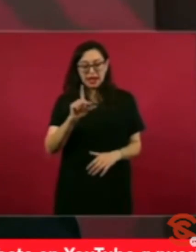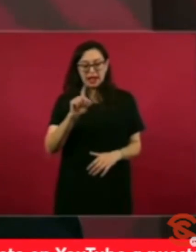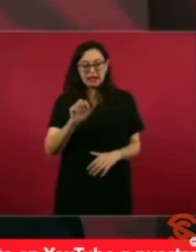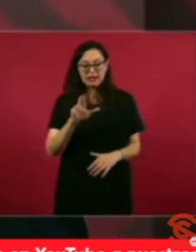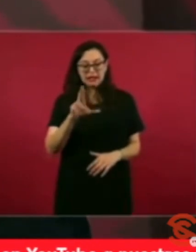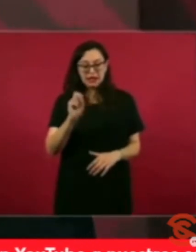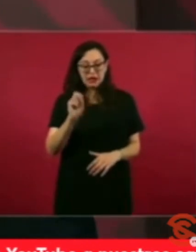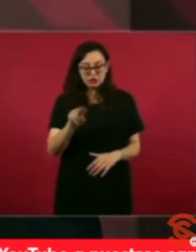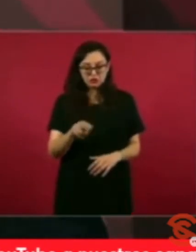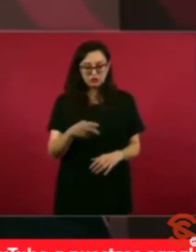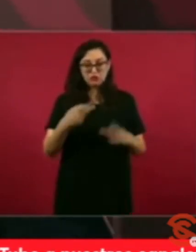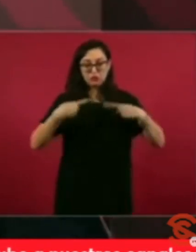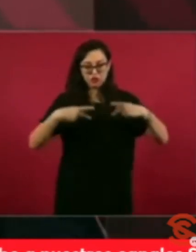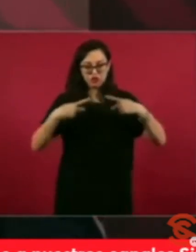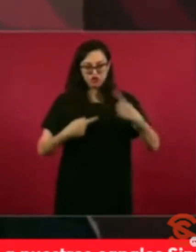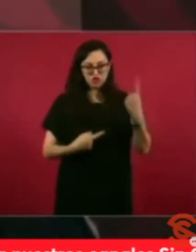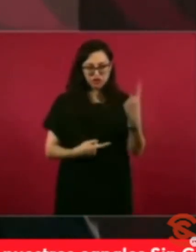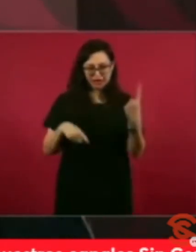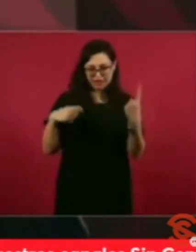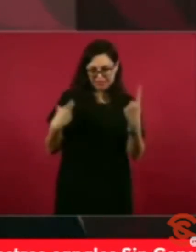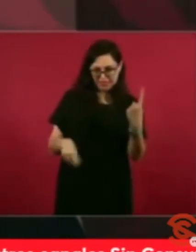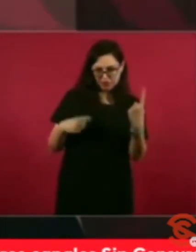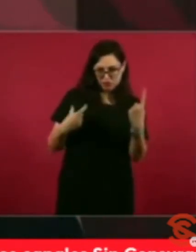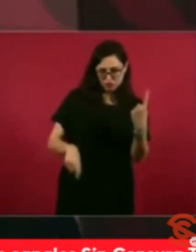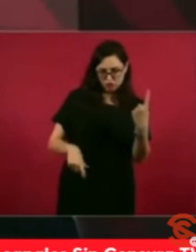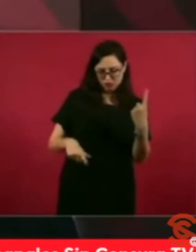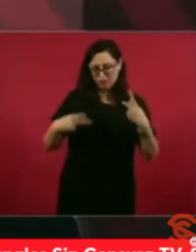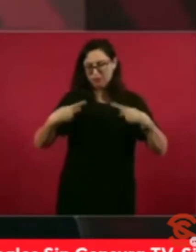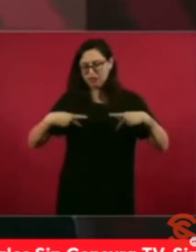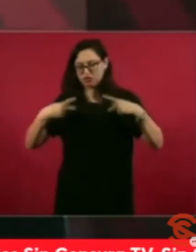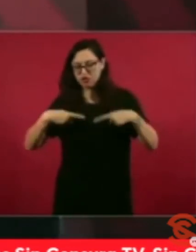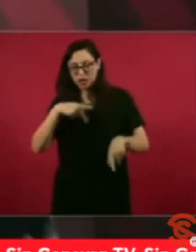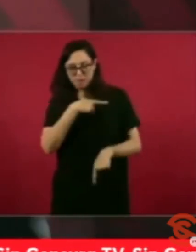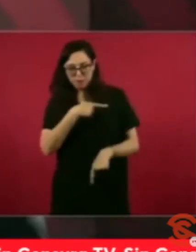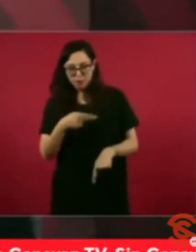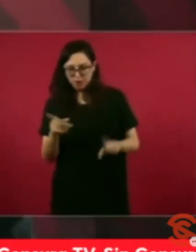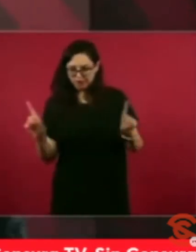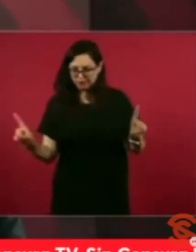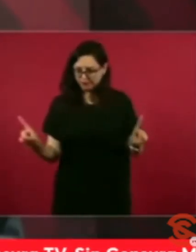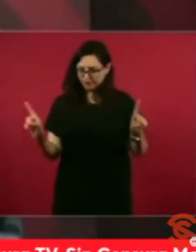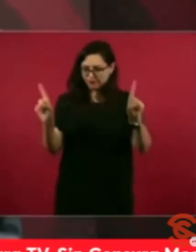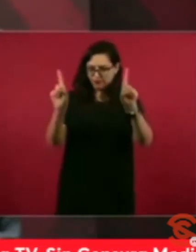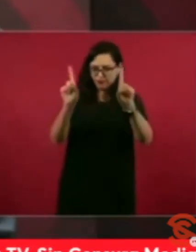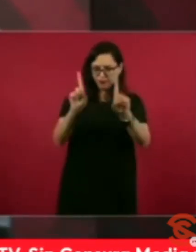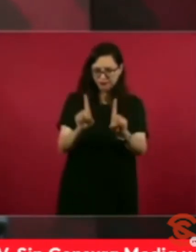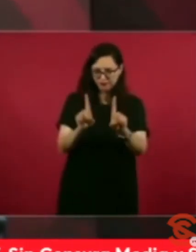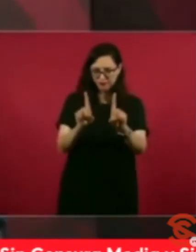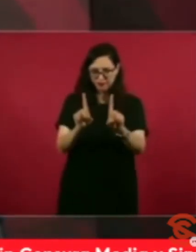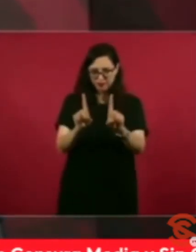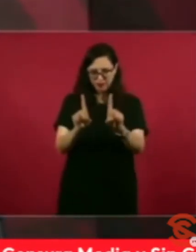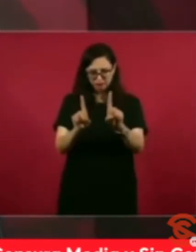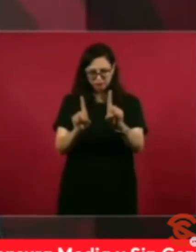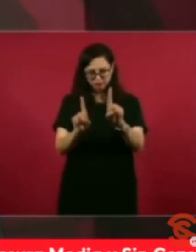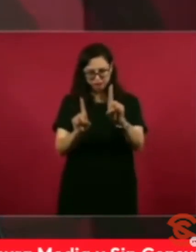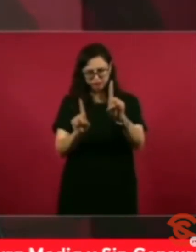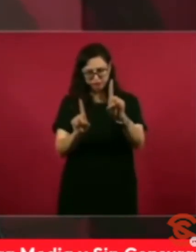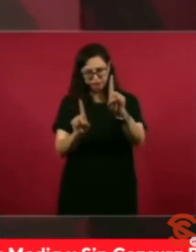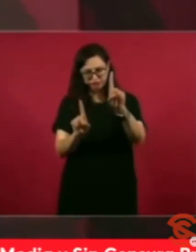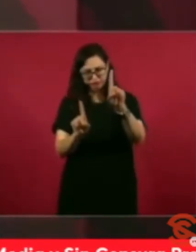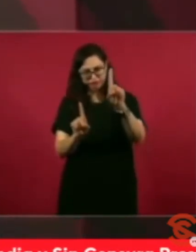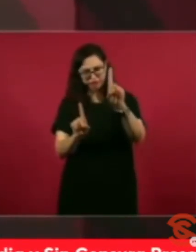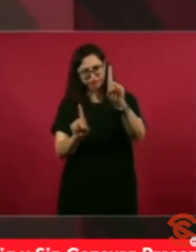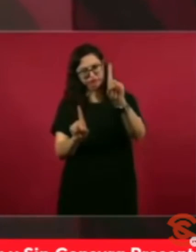entre un rico y un pobre en México. El rico tenía 34 veces